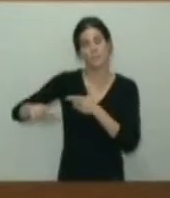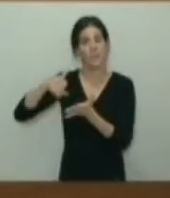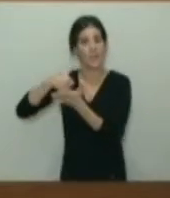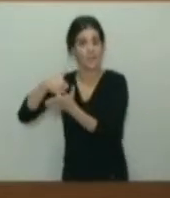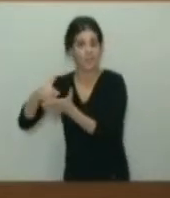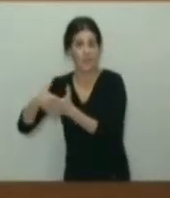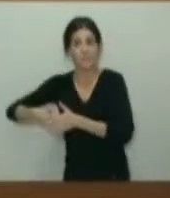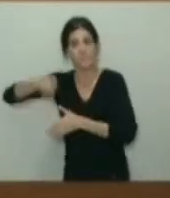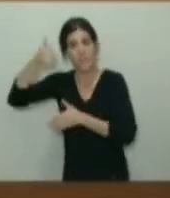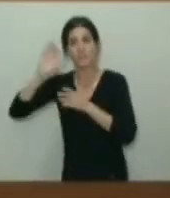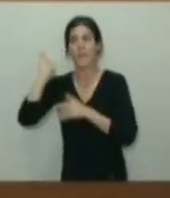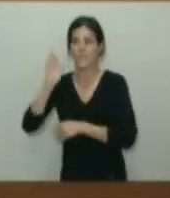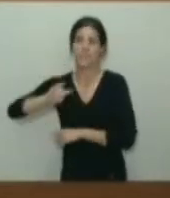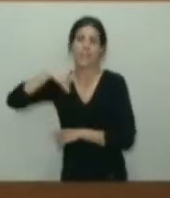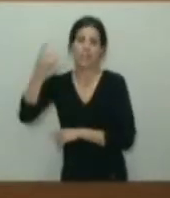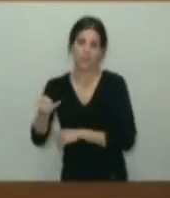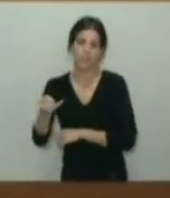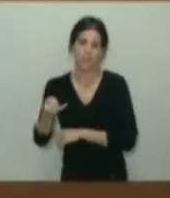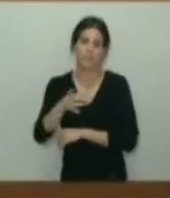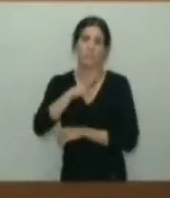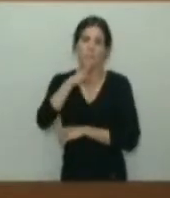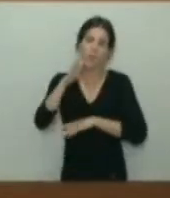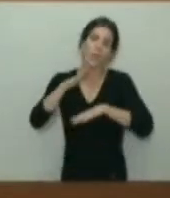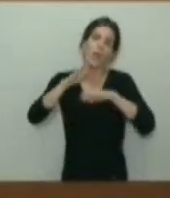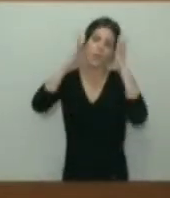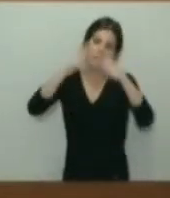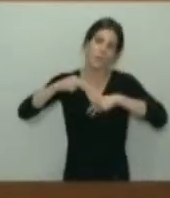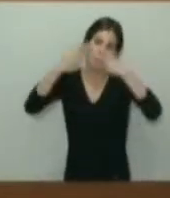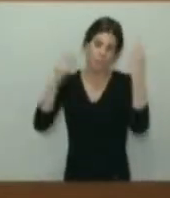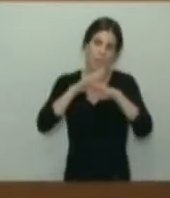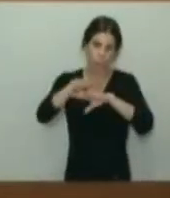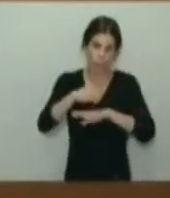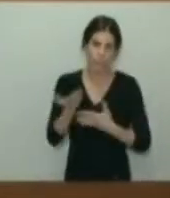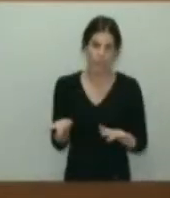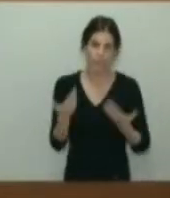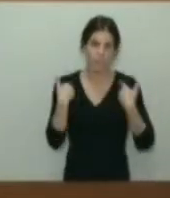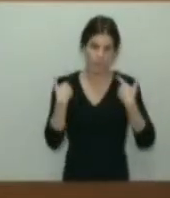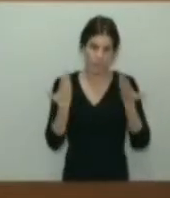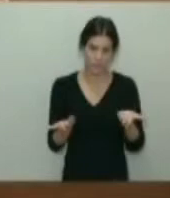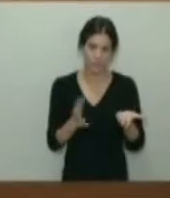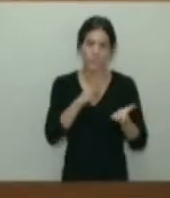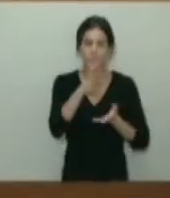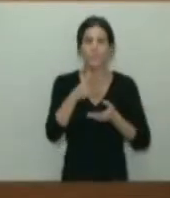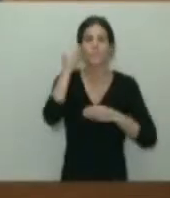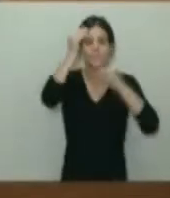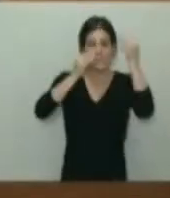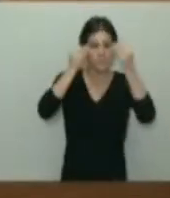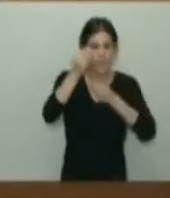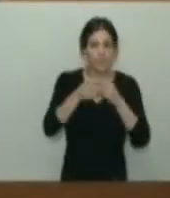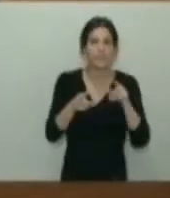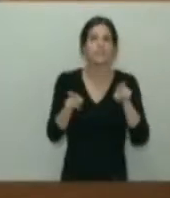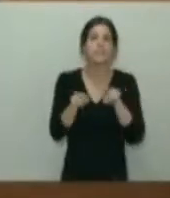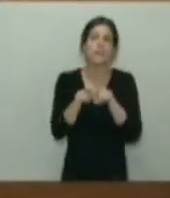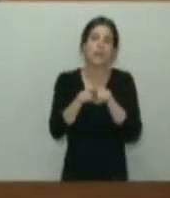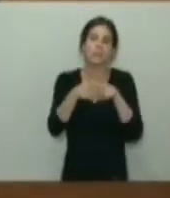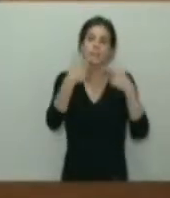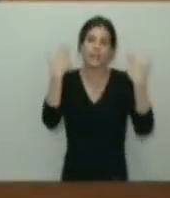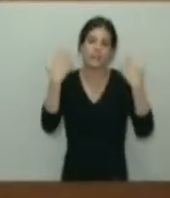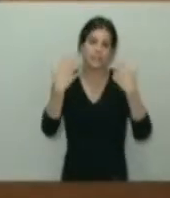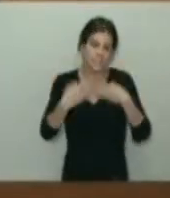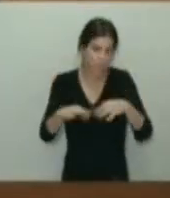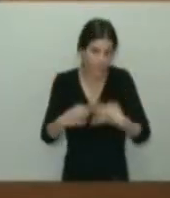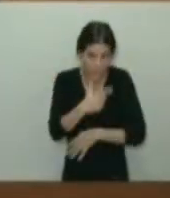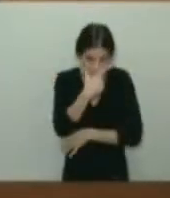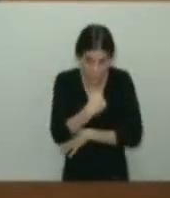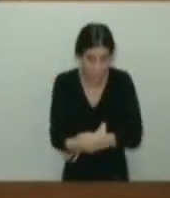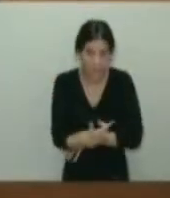Administración pública. Se podría pensar que algo tan sencillo como exigir que en los pliegos de condiciones de la contratación de la